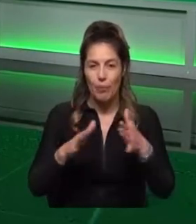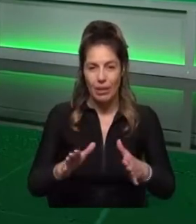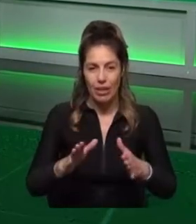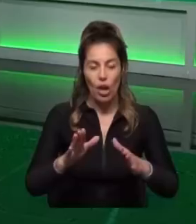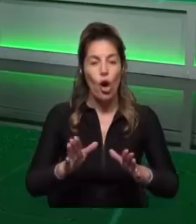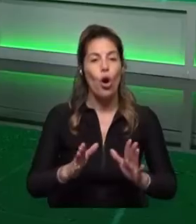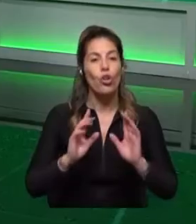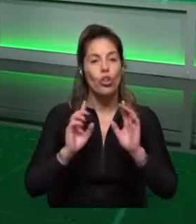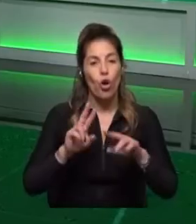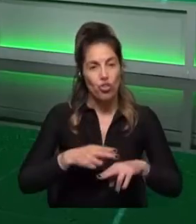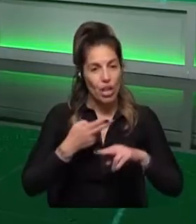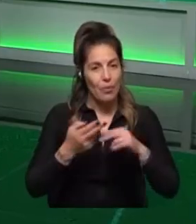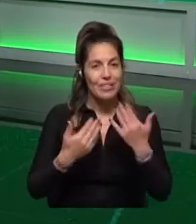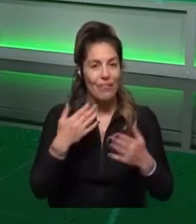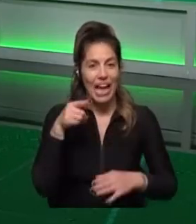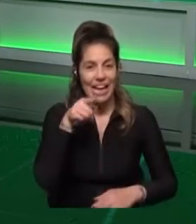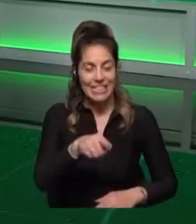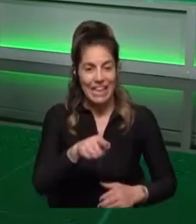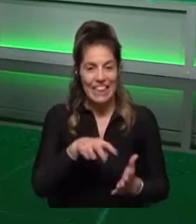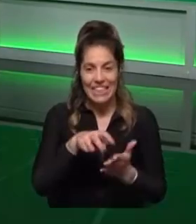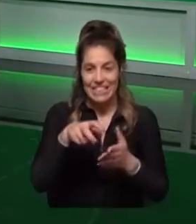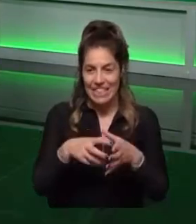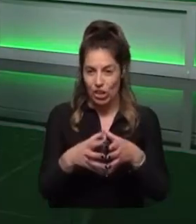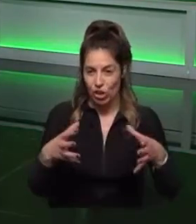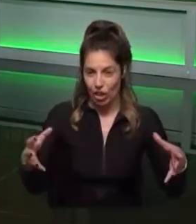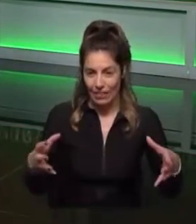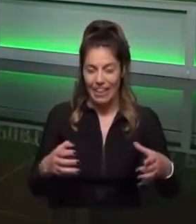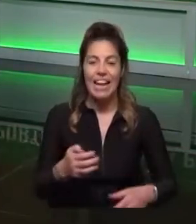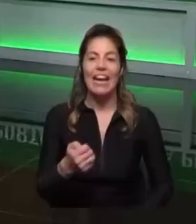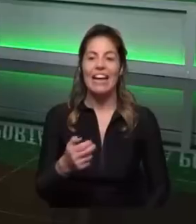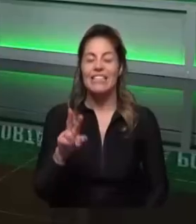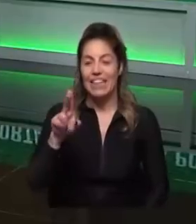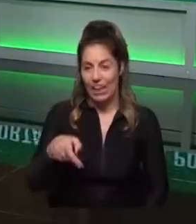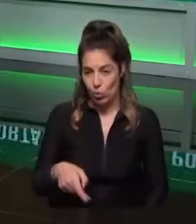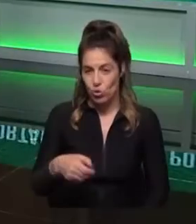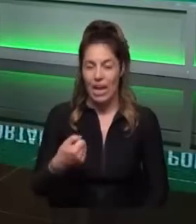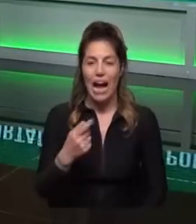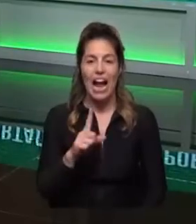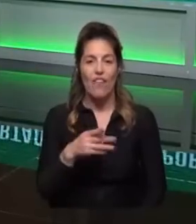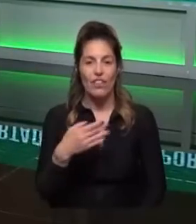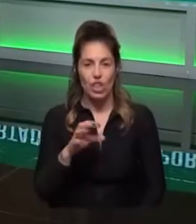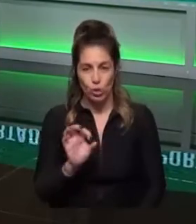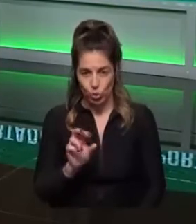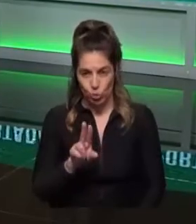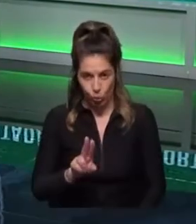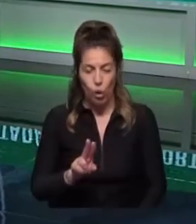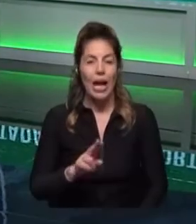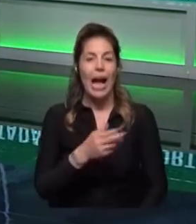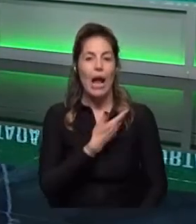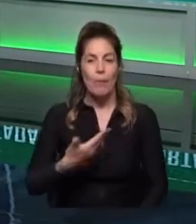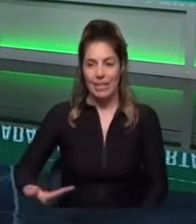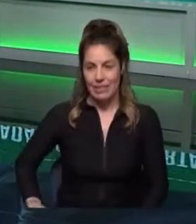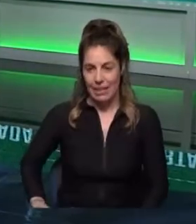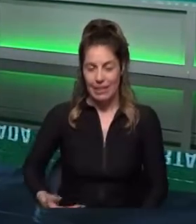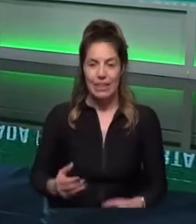hablando del resto del país allá al litoral Norte asalto grande Exacto la reciente renuncia de Carlos alvisu o al cargo de presidente de la comisión técnica